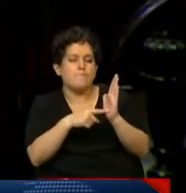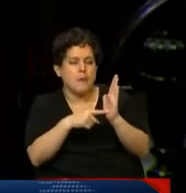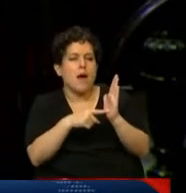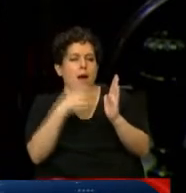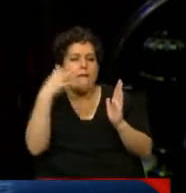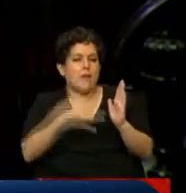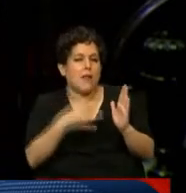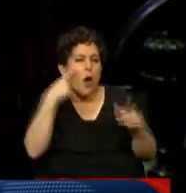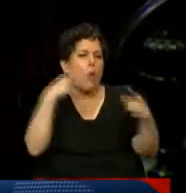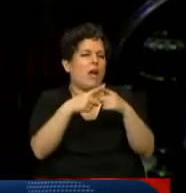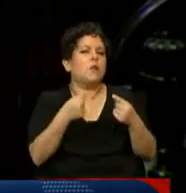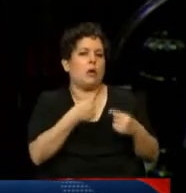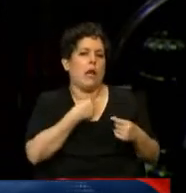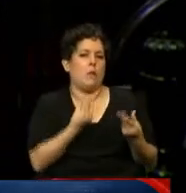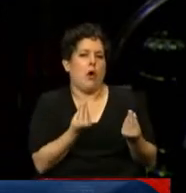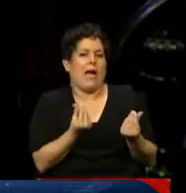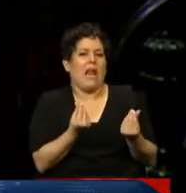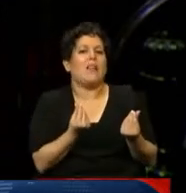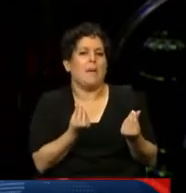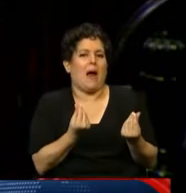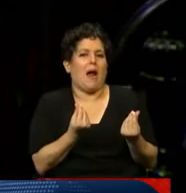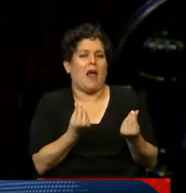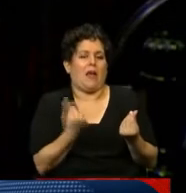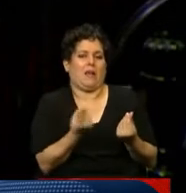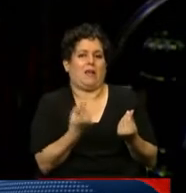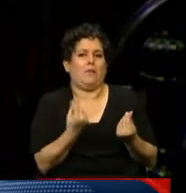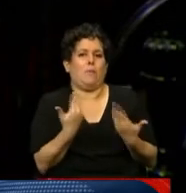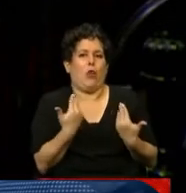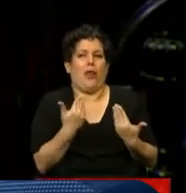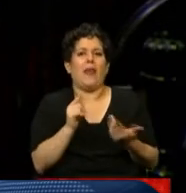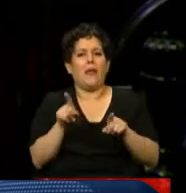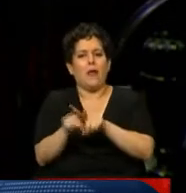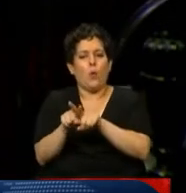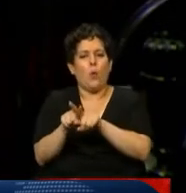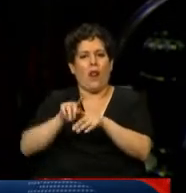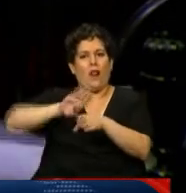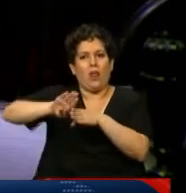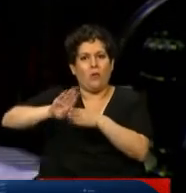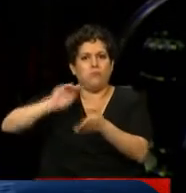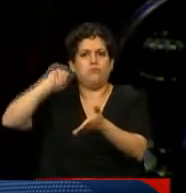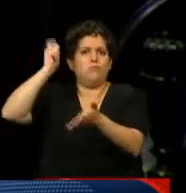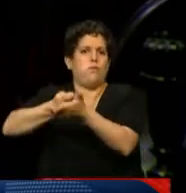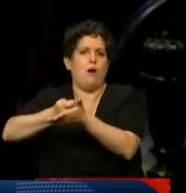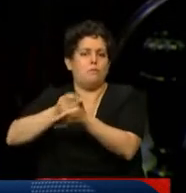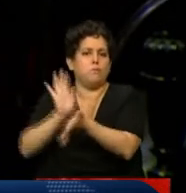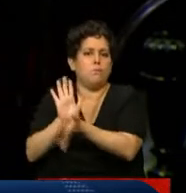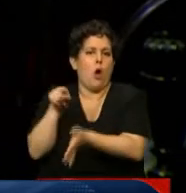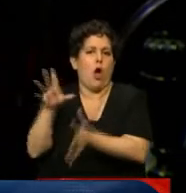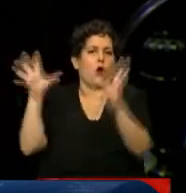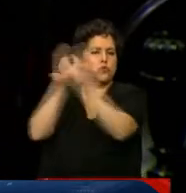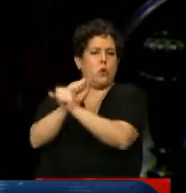en cantidad y calidad necesitamos para enfrentar la sombra que nos